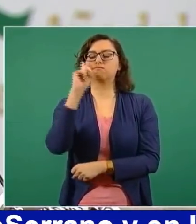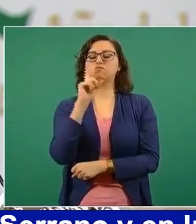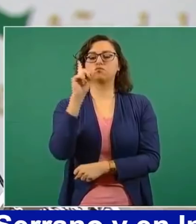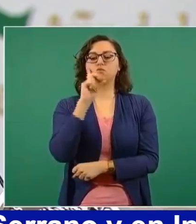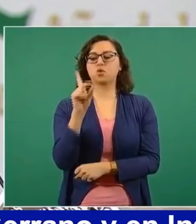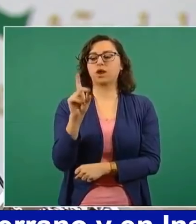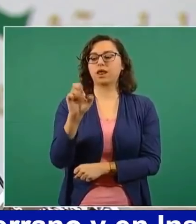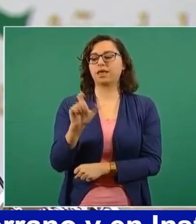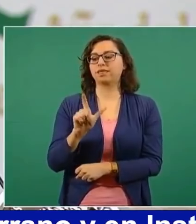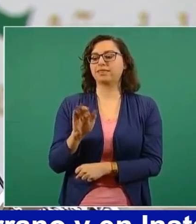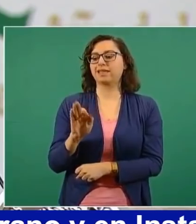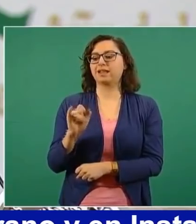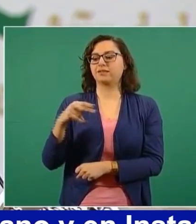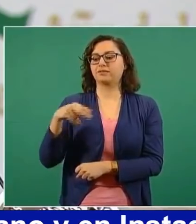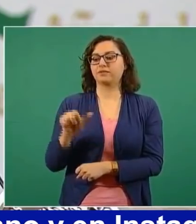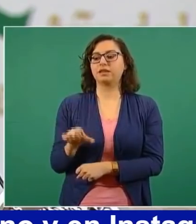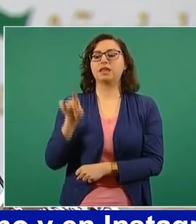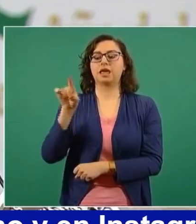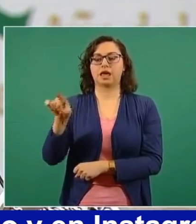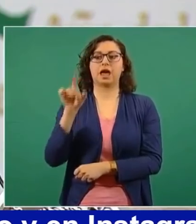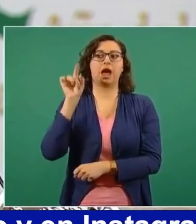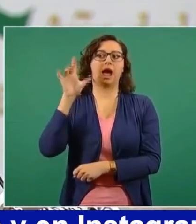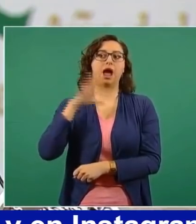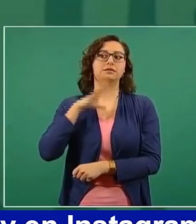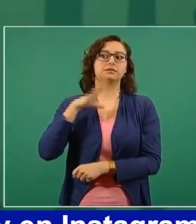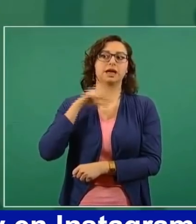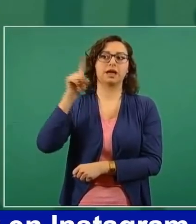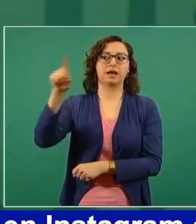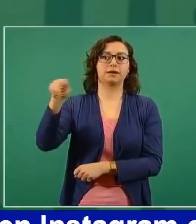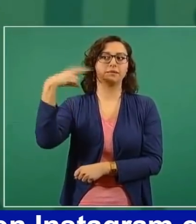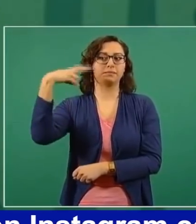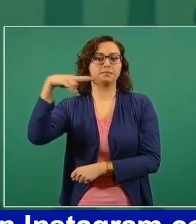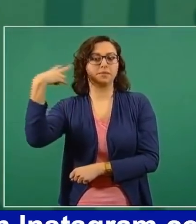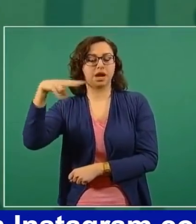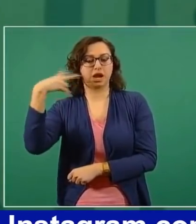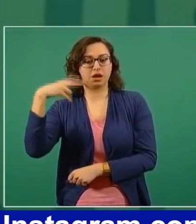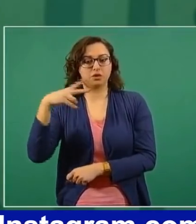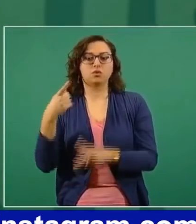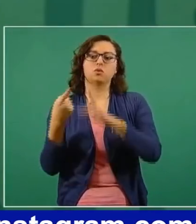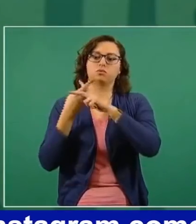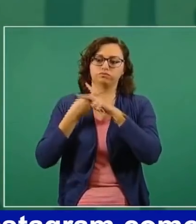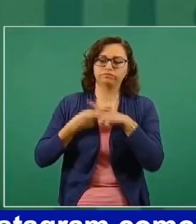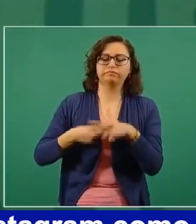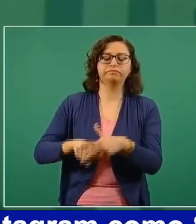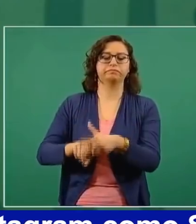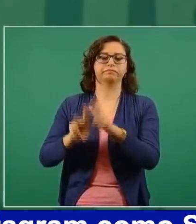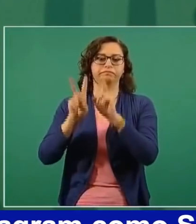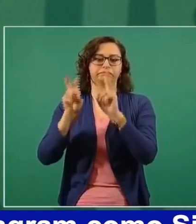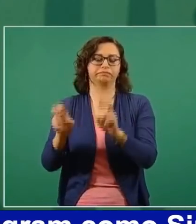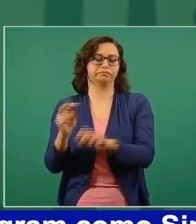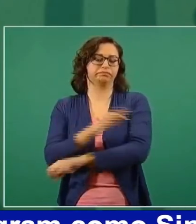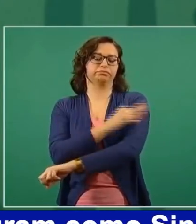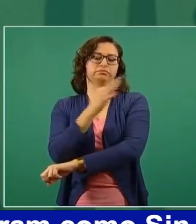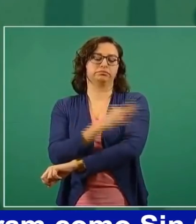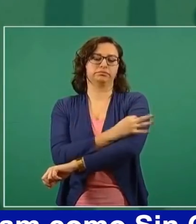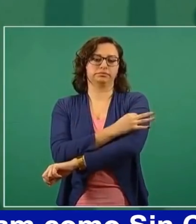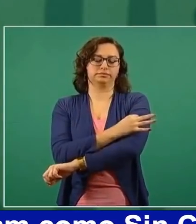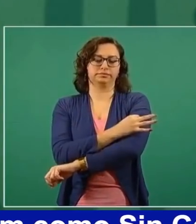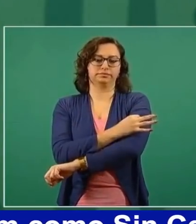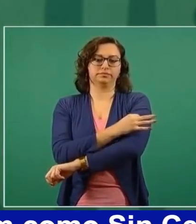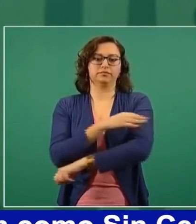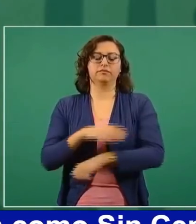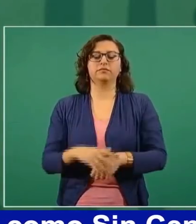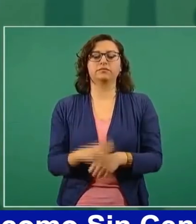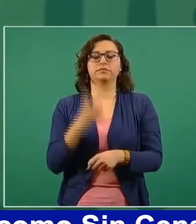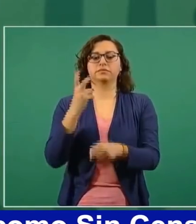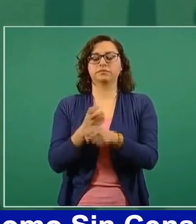Educación Pública, quien está en Veracruz, coordinando justamente el arranque de esta vacunación. El